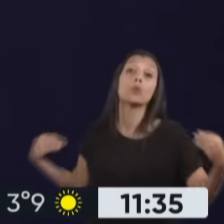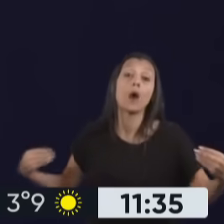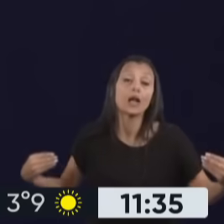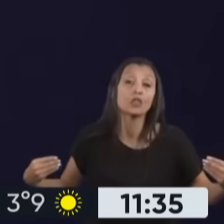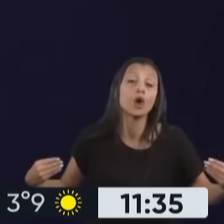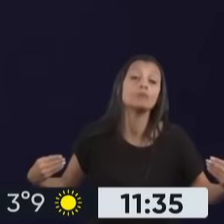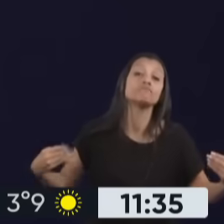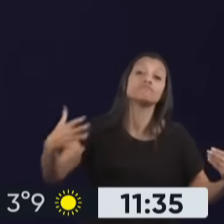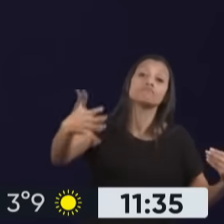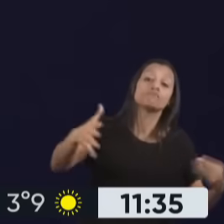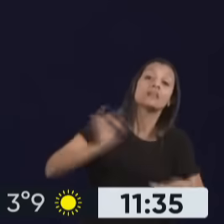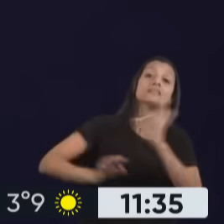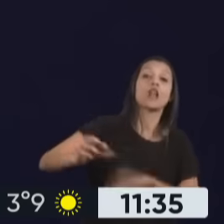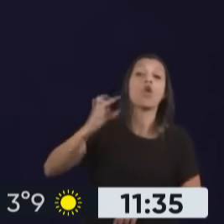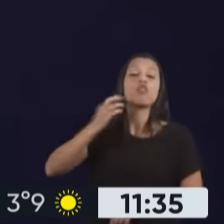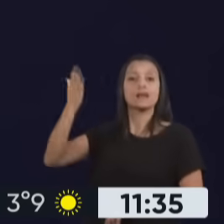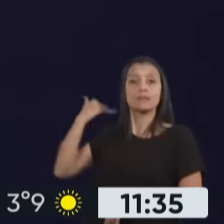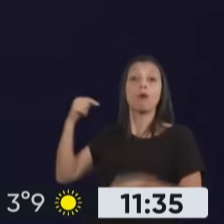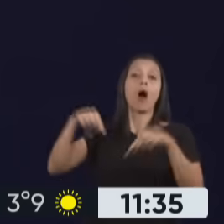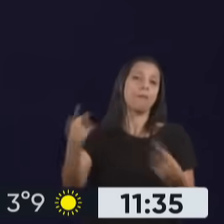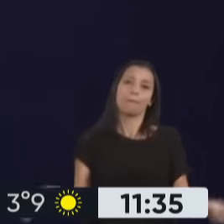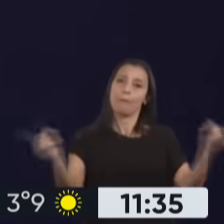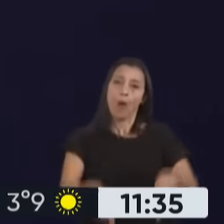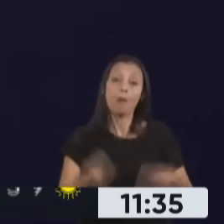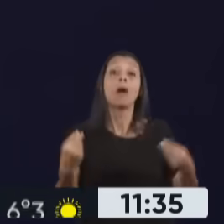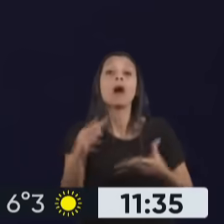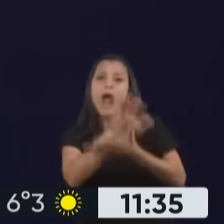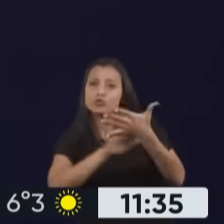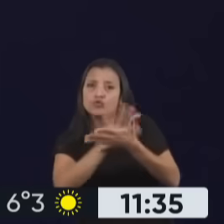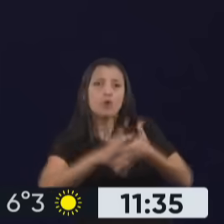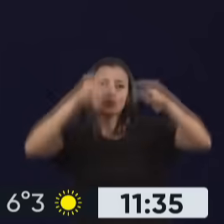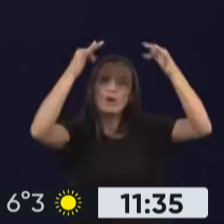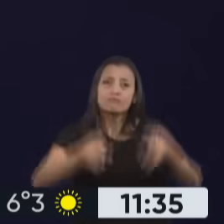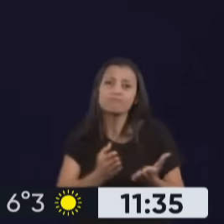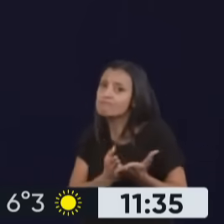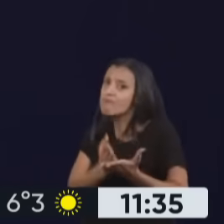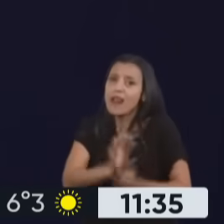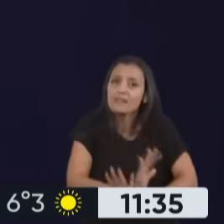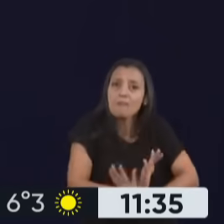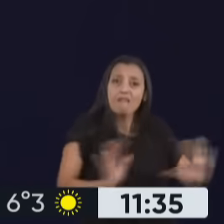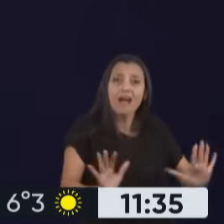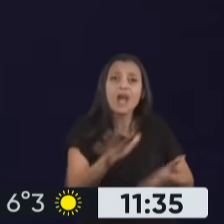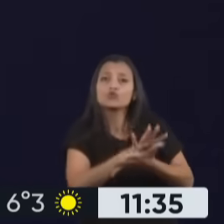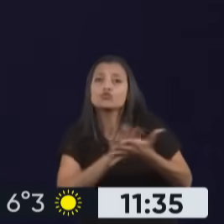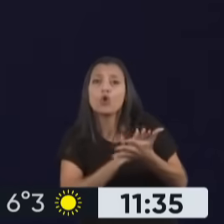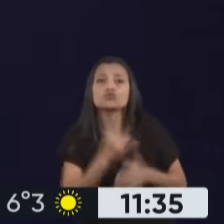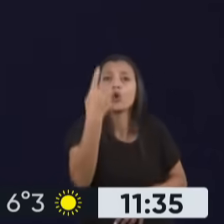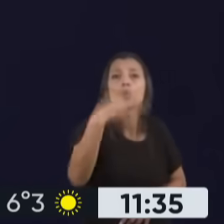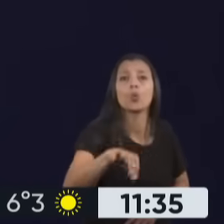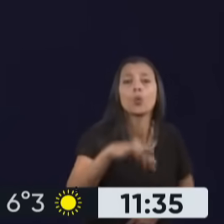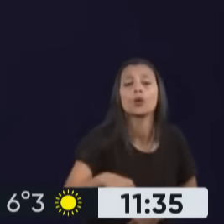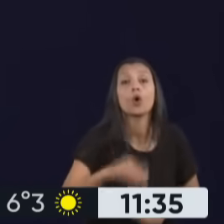por fines del siglo XIX. Porque para salir de forma definitiva de la espiral de decadencia que han sido